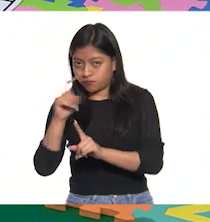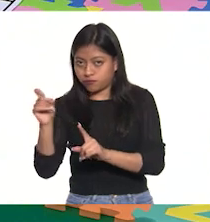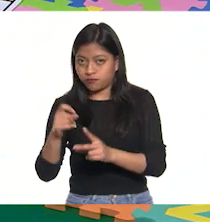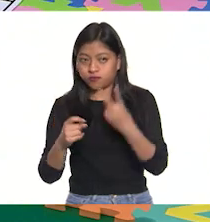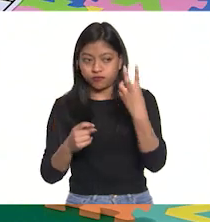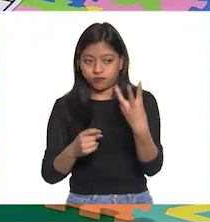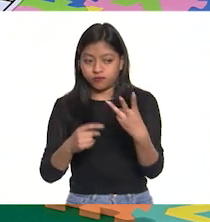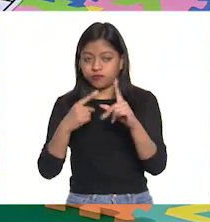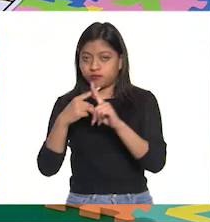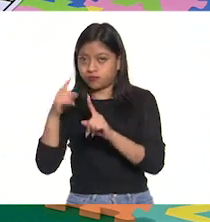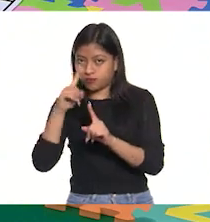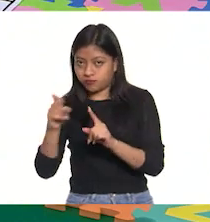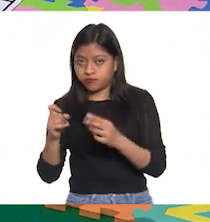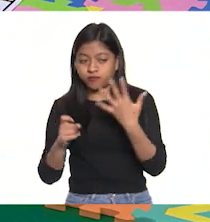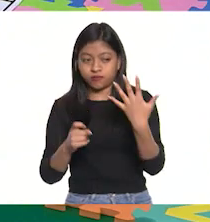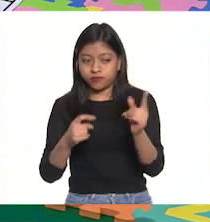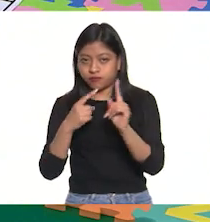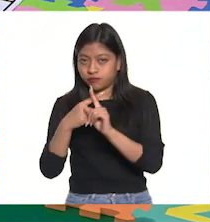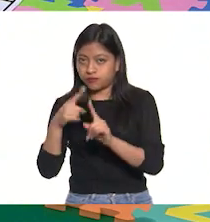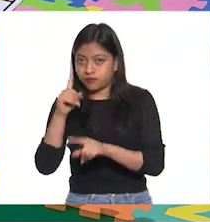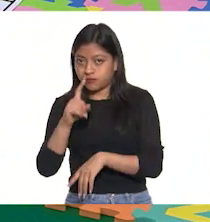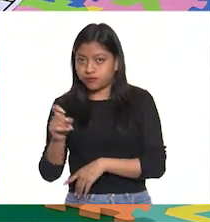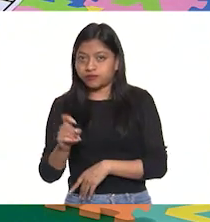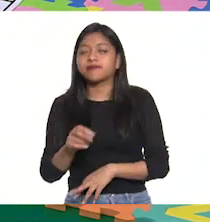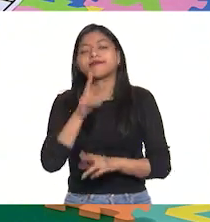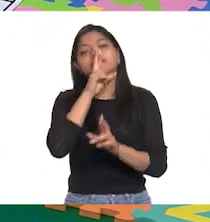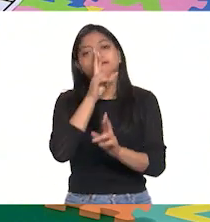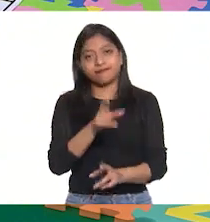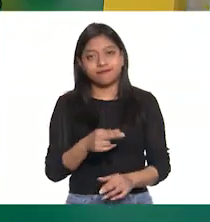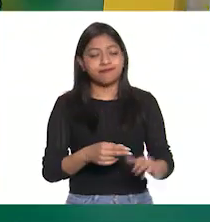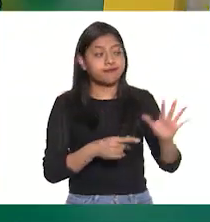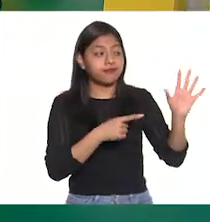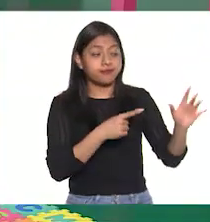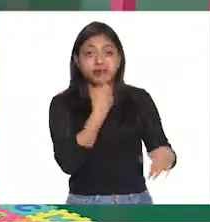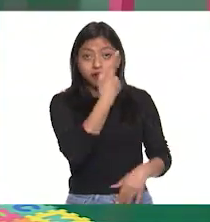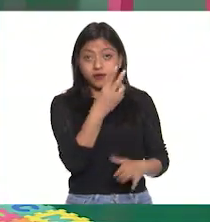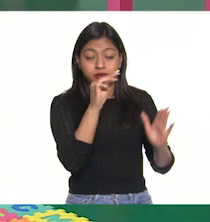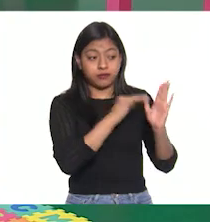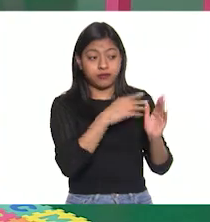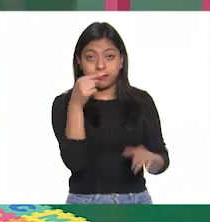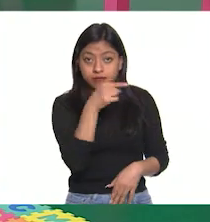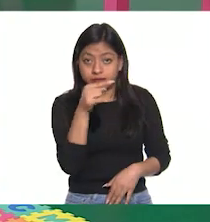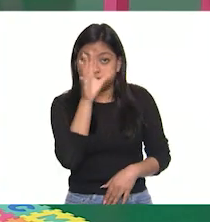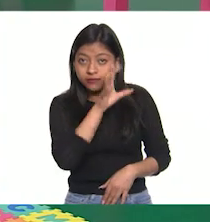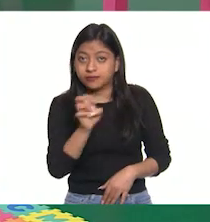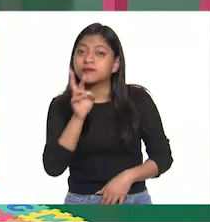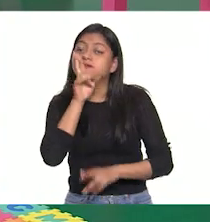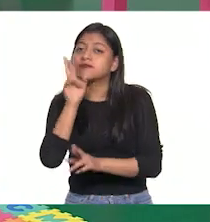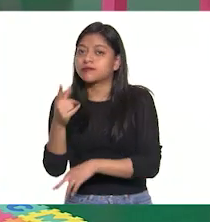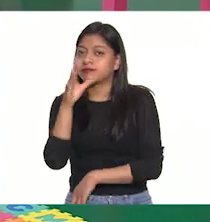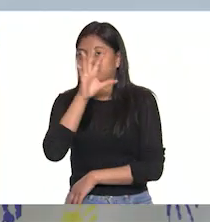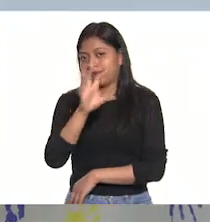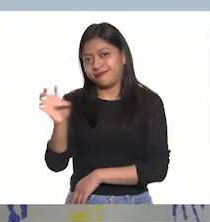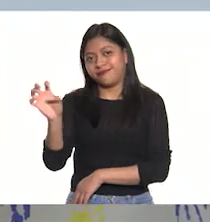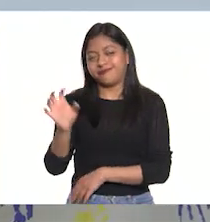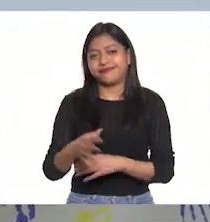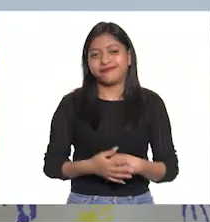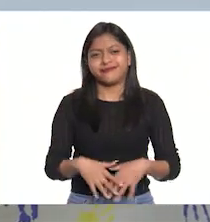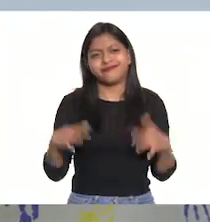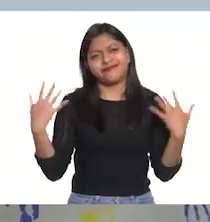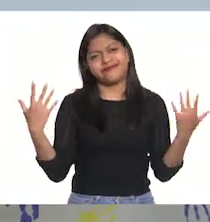¿Tres centenas, cuatro centenas, cinco centenas? ¡500! ¡Muy bien! Ay, creo que ha sido muy